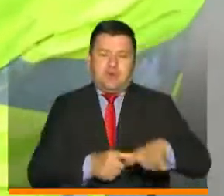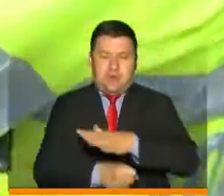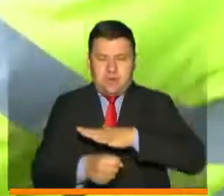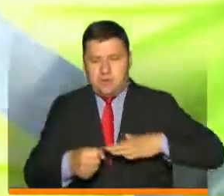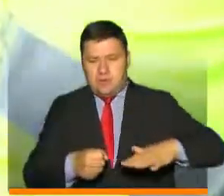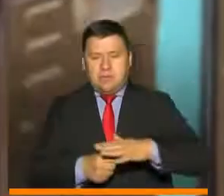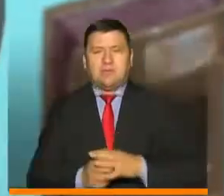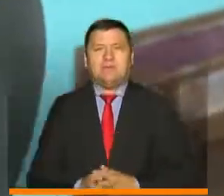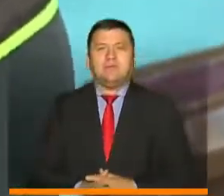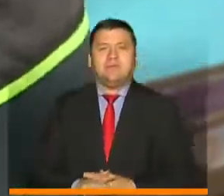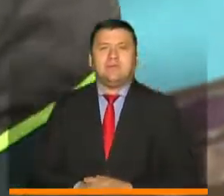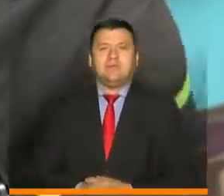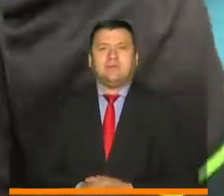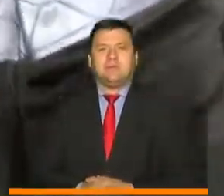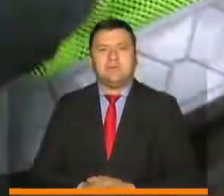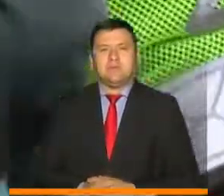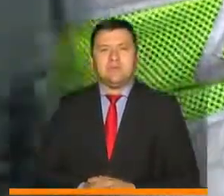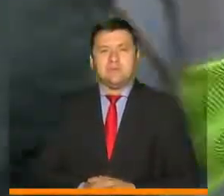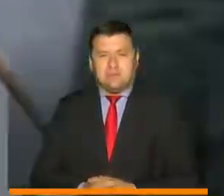Cundinamarca.